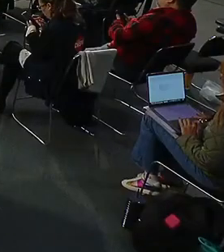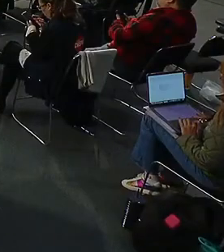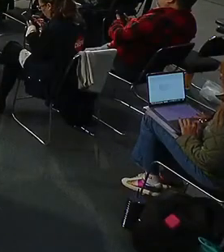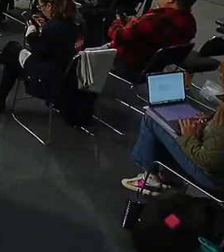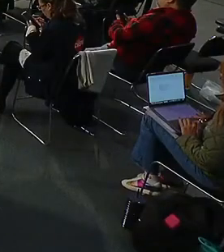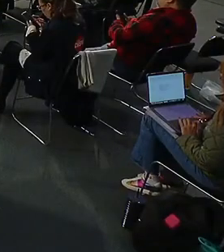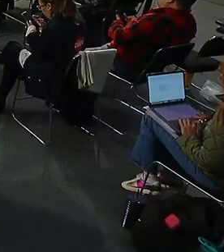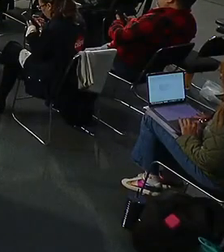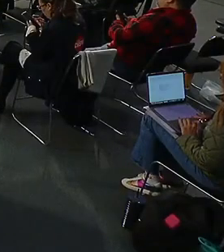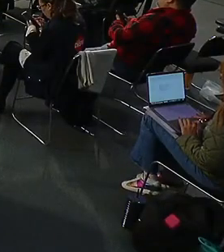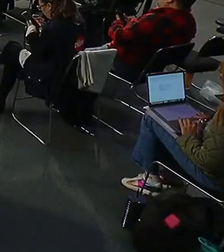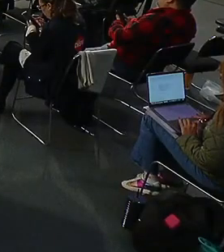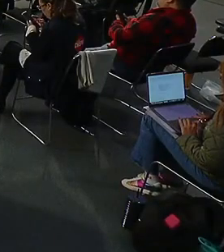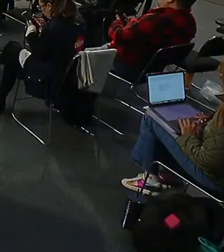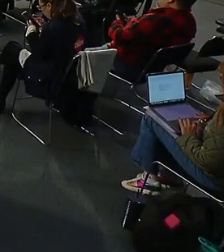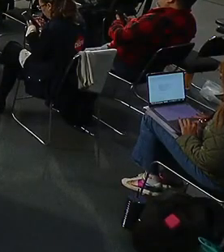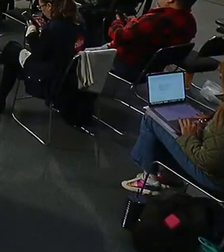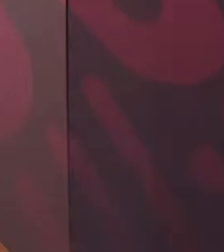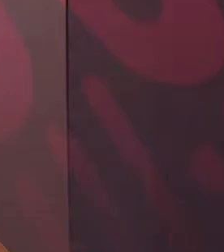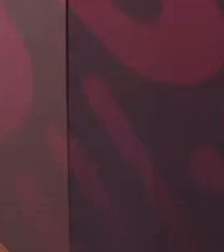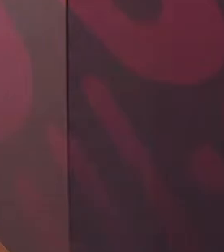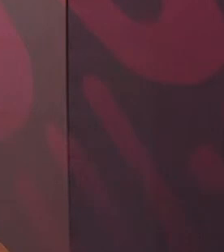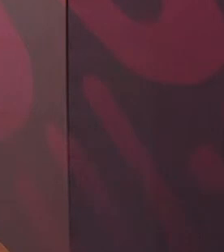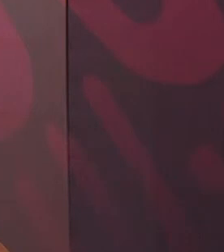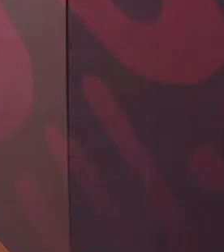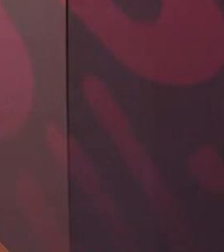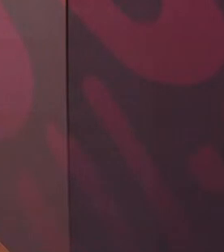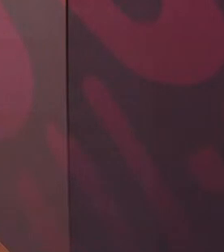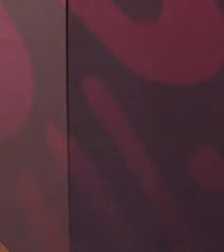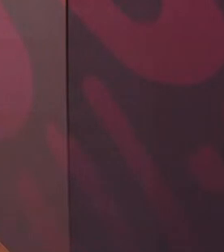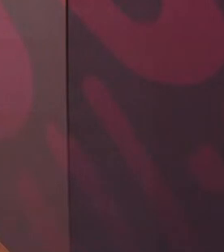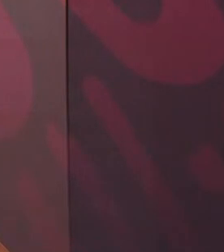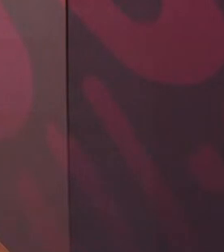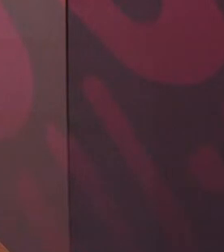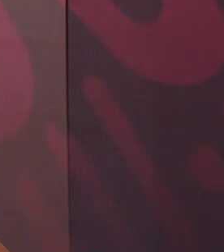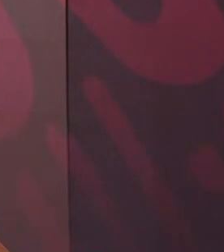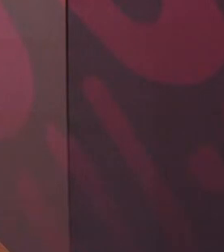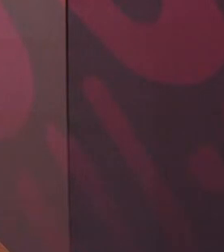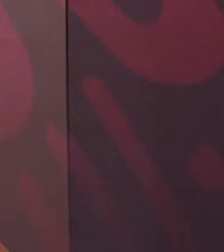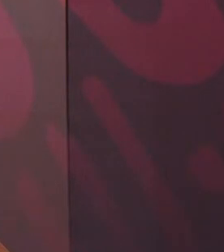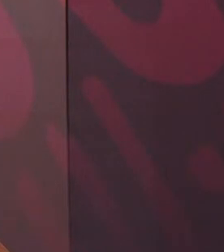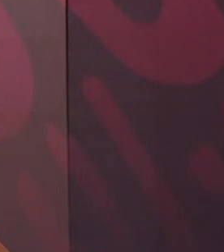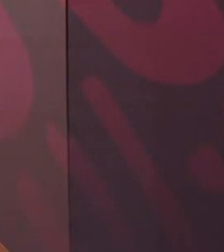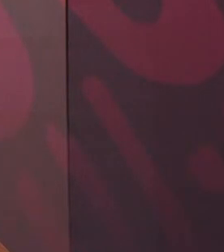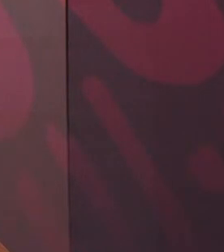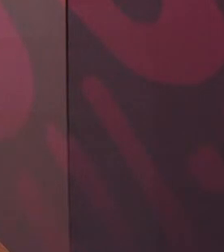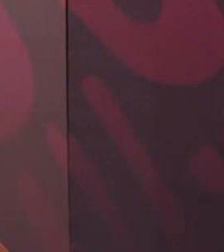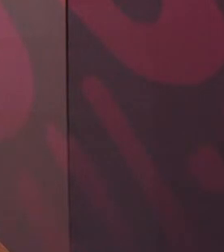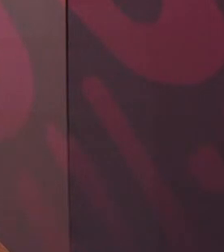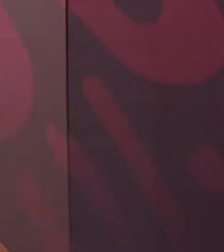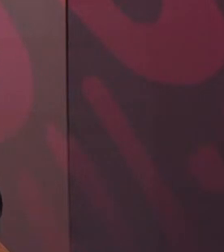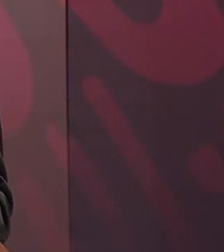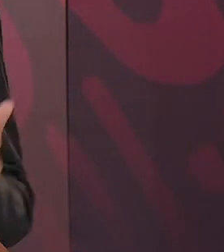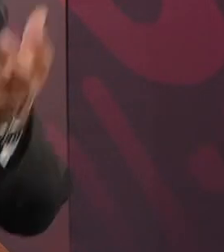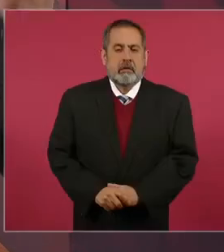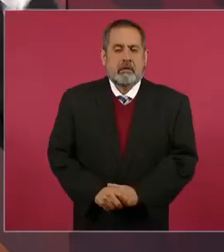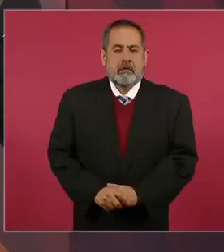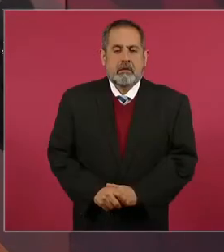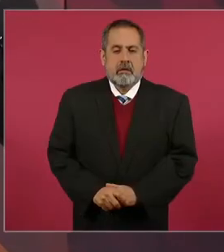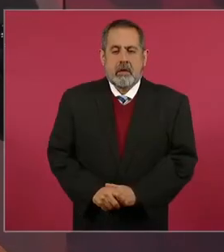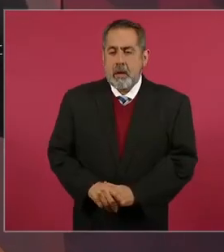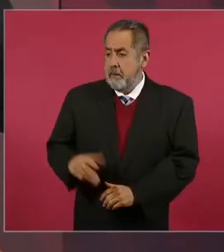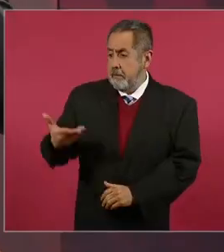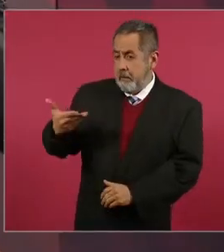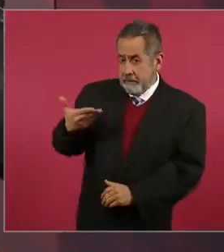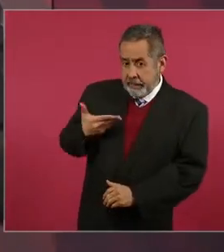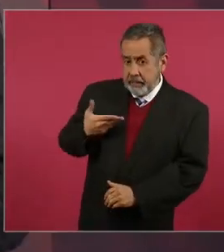vamos a hablar de que nos piden que se solicite a Estados Unidos